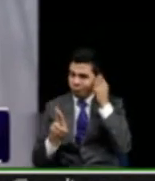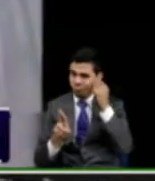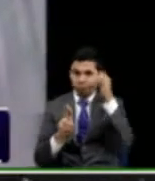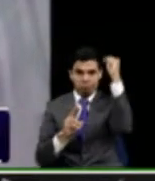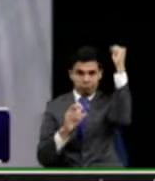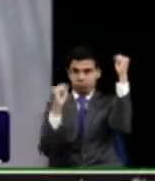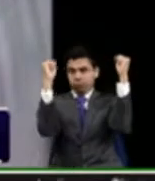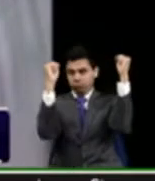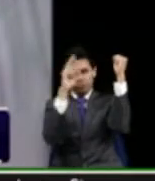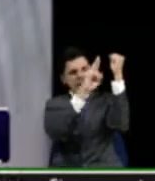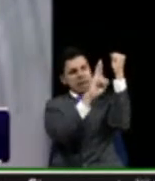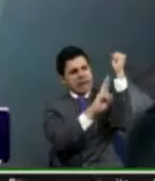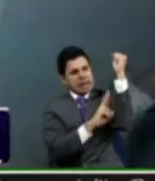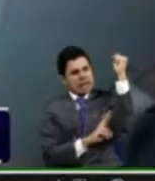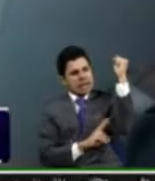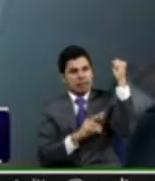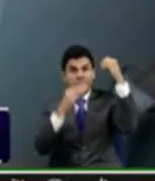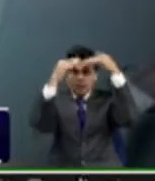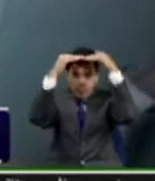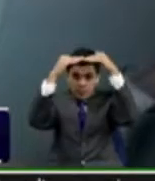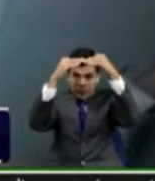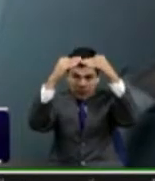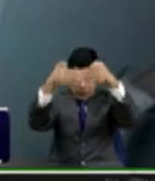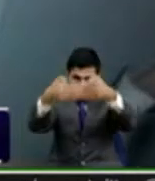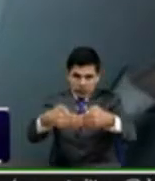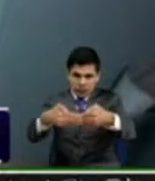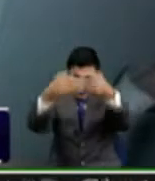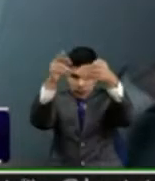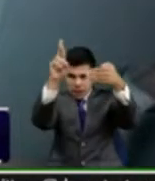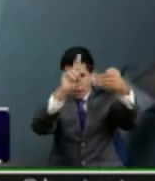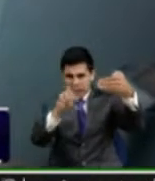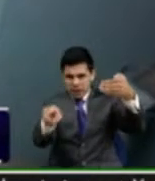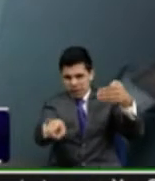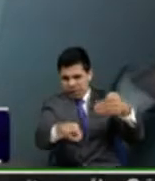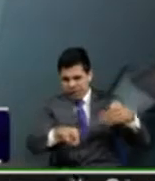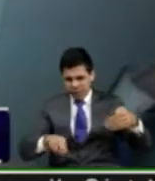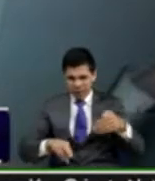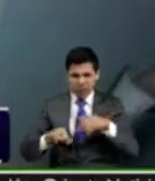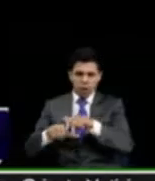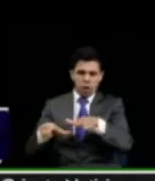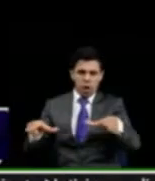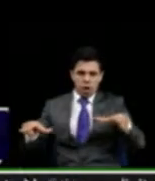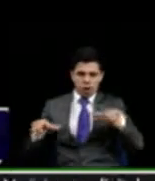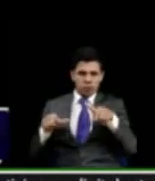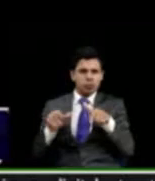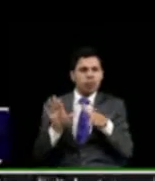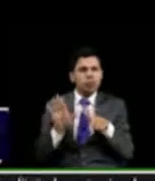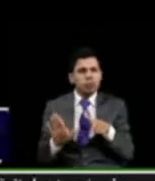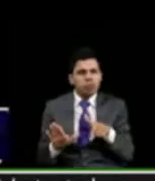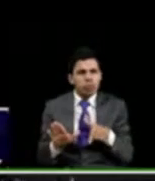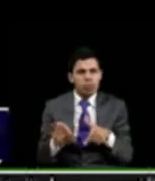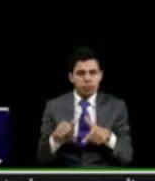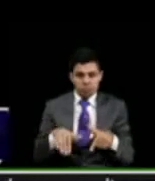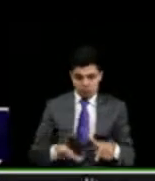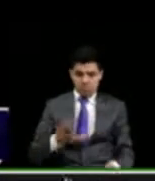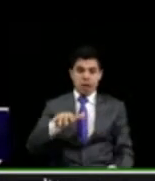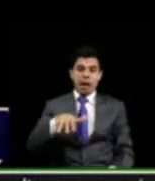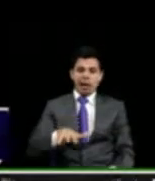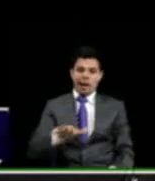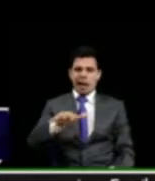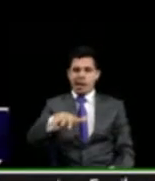columnas, en la pared de este lado, que es al lote, se ve para el lote, se ve por los huecos que